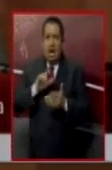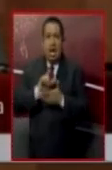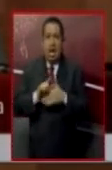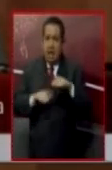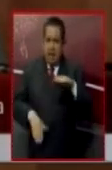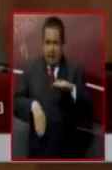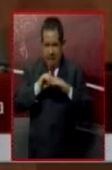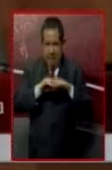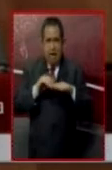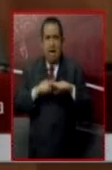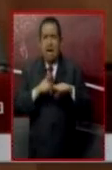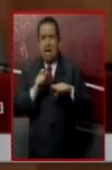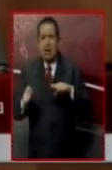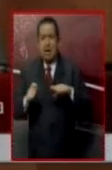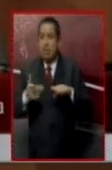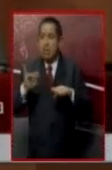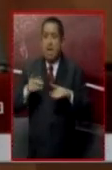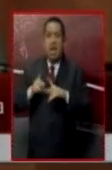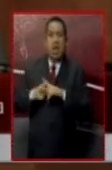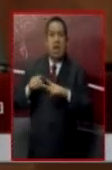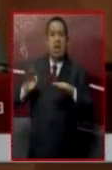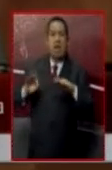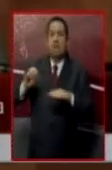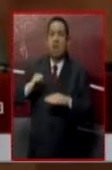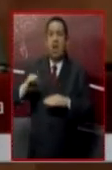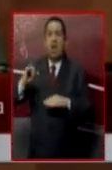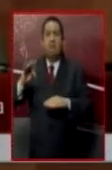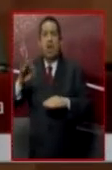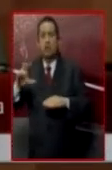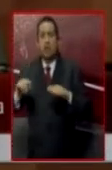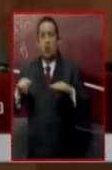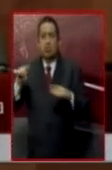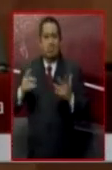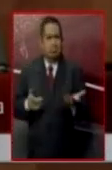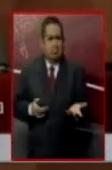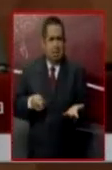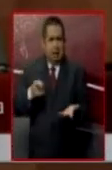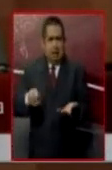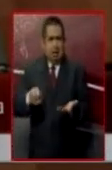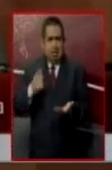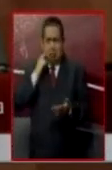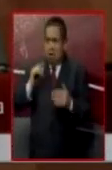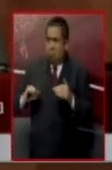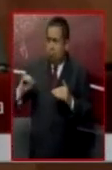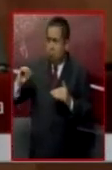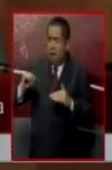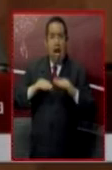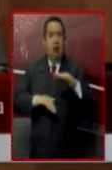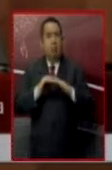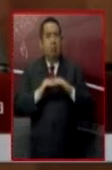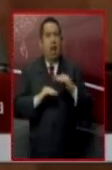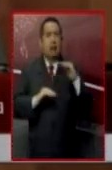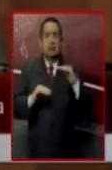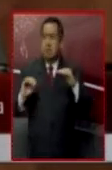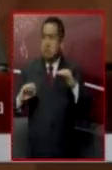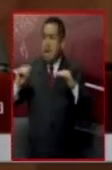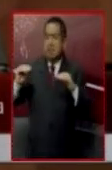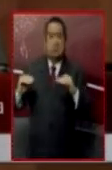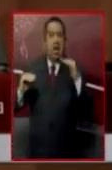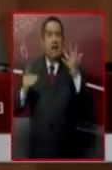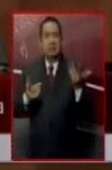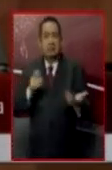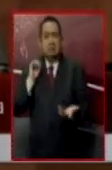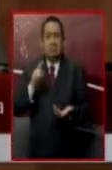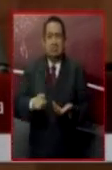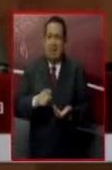de la banda será regido por la tasa de inflación y tan solo esto último, habrá de